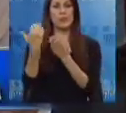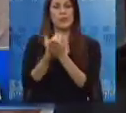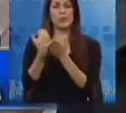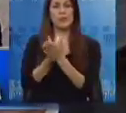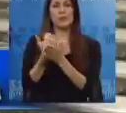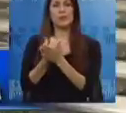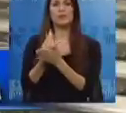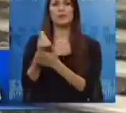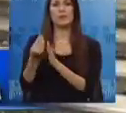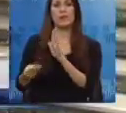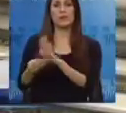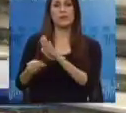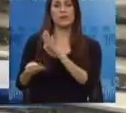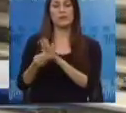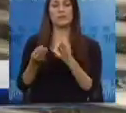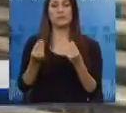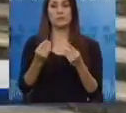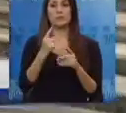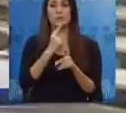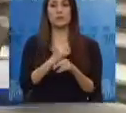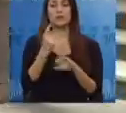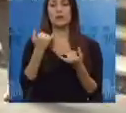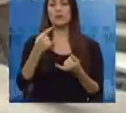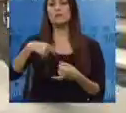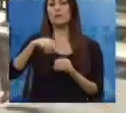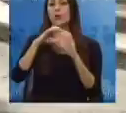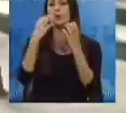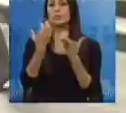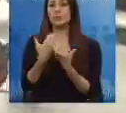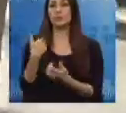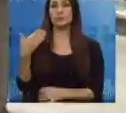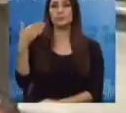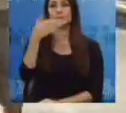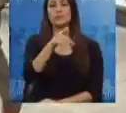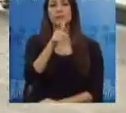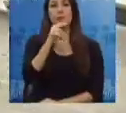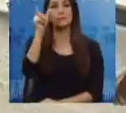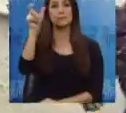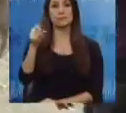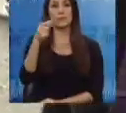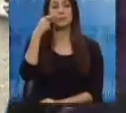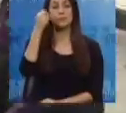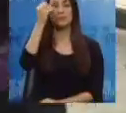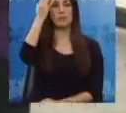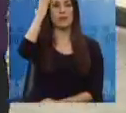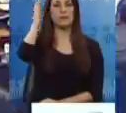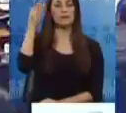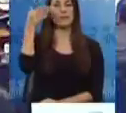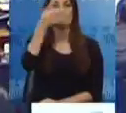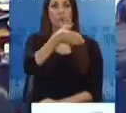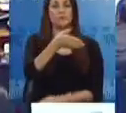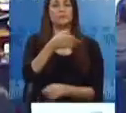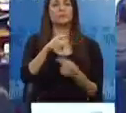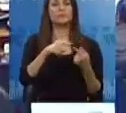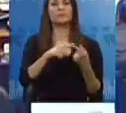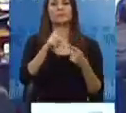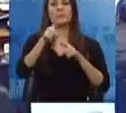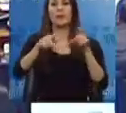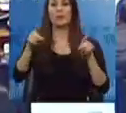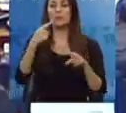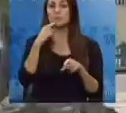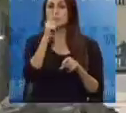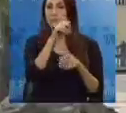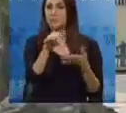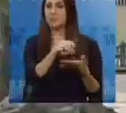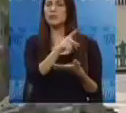otras vinculaciones. Entre las autoridades que deberán acudir a la Comisión de Fiscalización está el fiscal general del Estado, Galo Chiriboga. Algunos legisladores han cuestionado